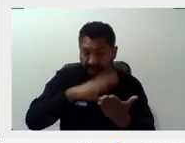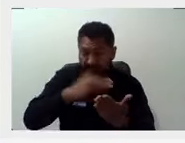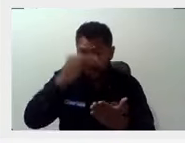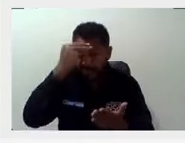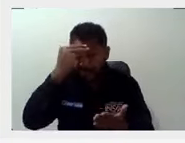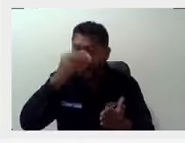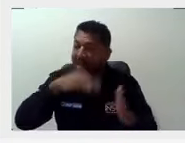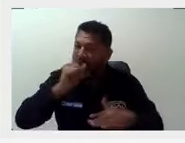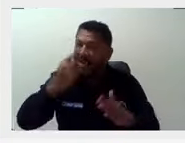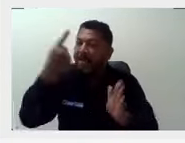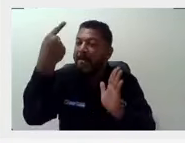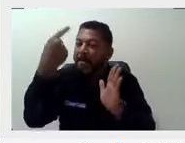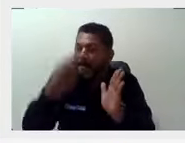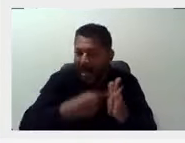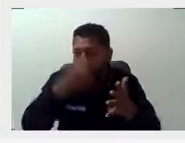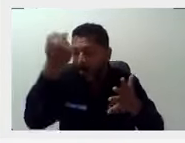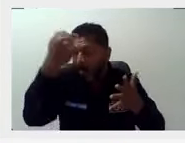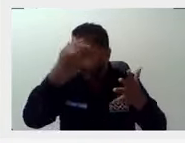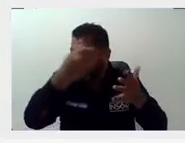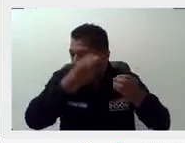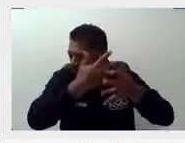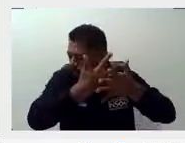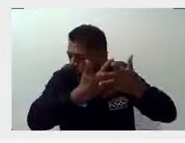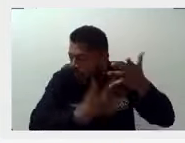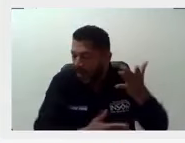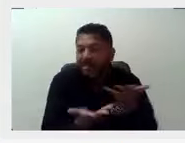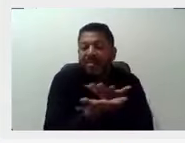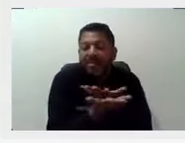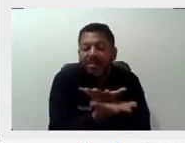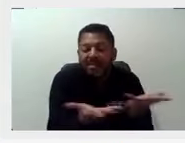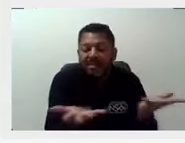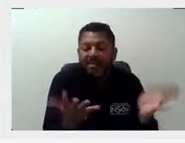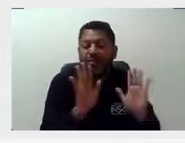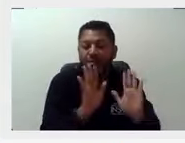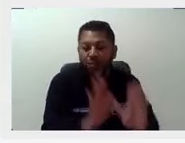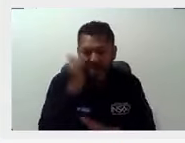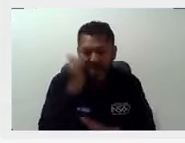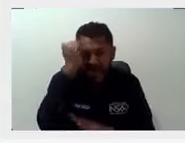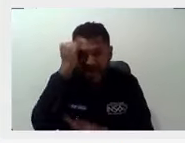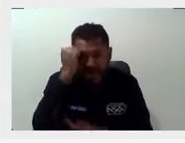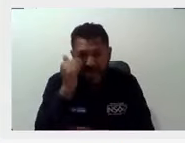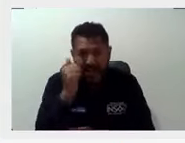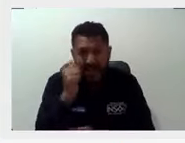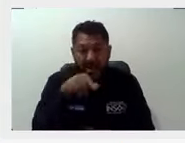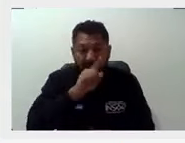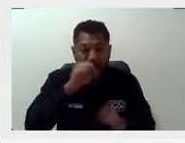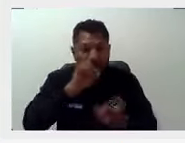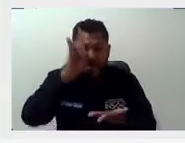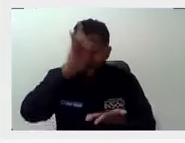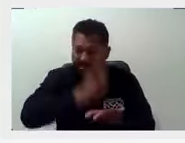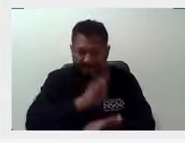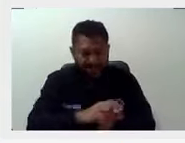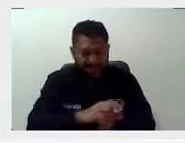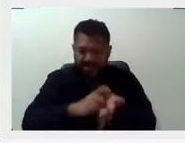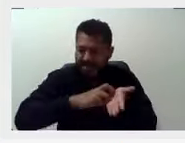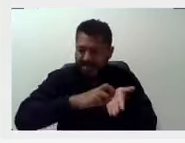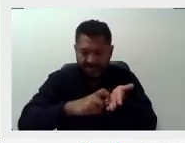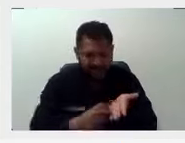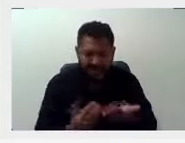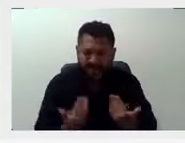objetos educativos, pedagógicos, recursos. Allí están para que ustedes puedan descargarlos, puedan imprimir. Y hay